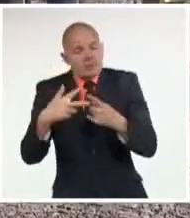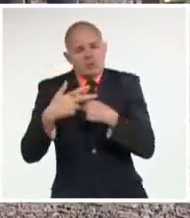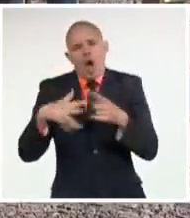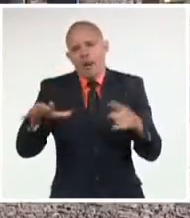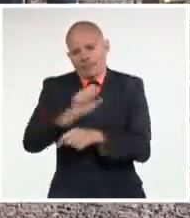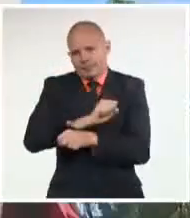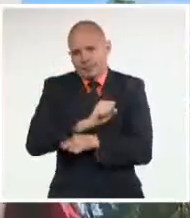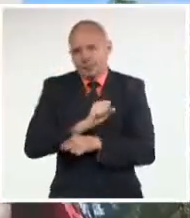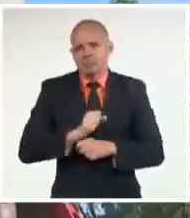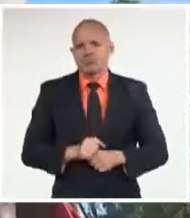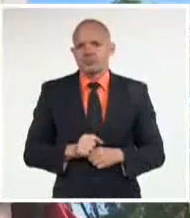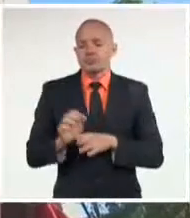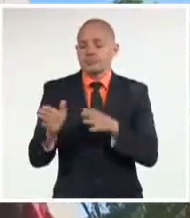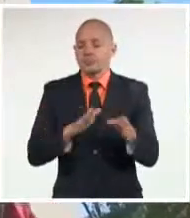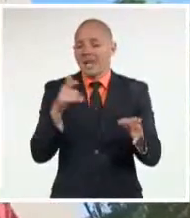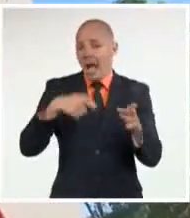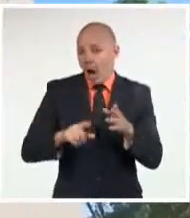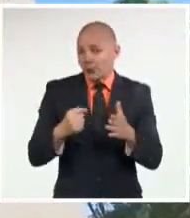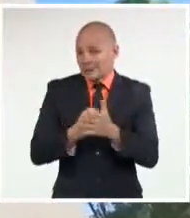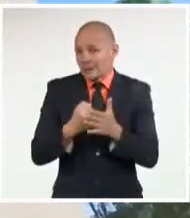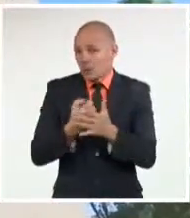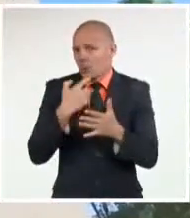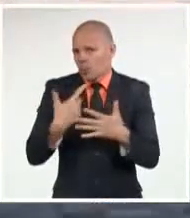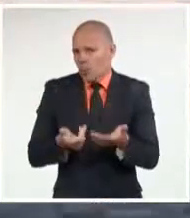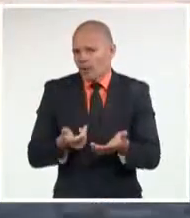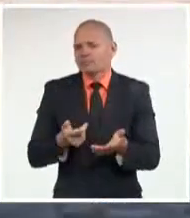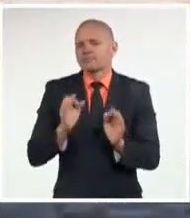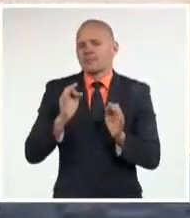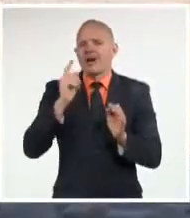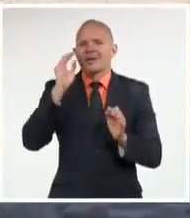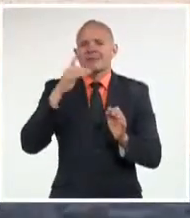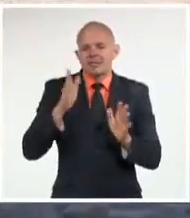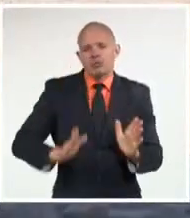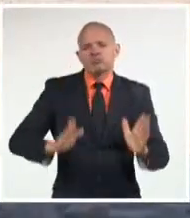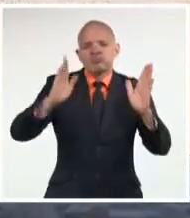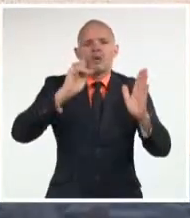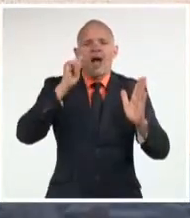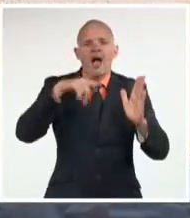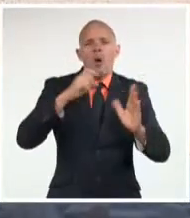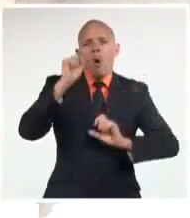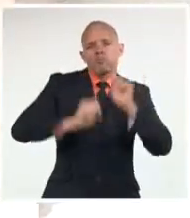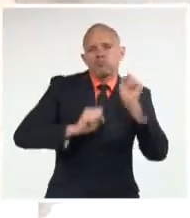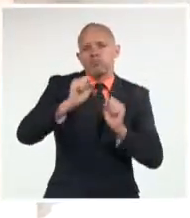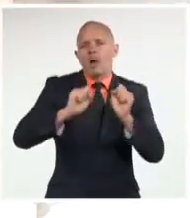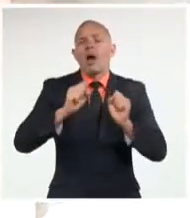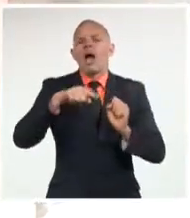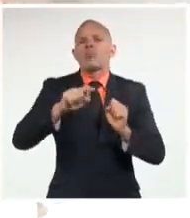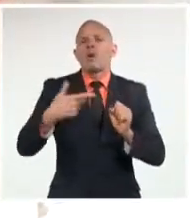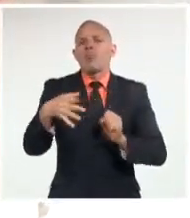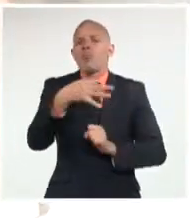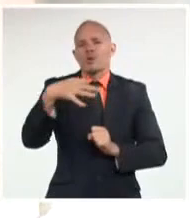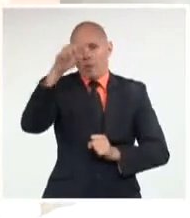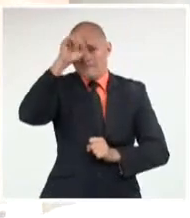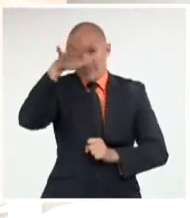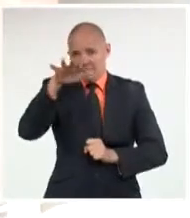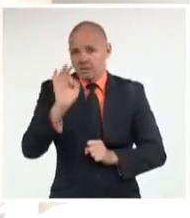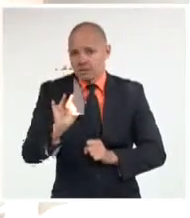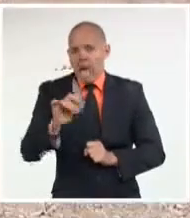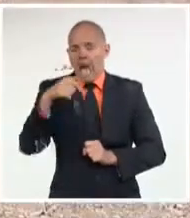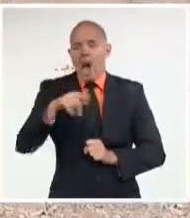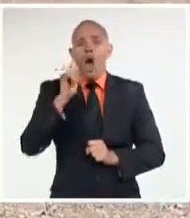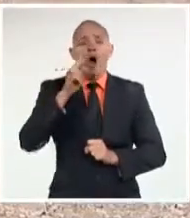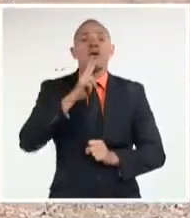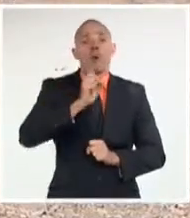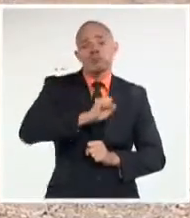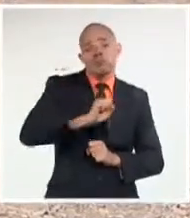obras que ahora reciben un impulso figura la rehabilitación de la conductora y las redes de distribución de Minas de Matambre, cuyo actual acueducto tiene